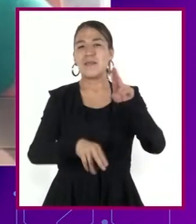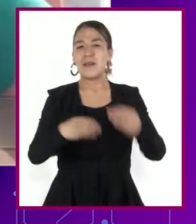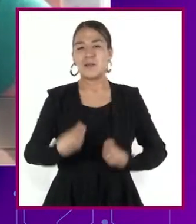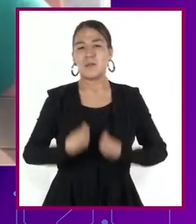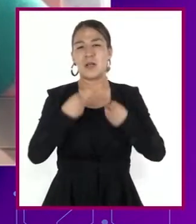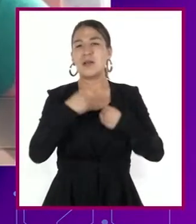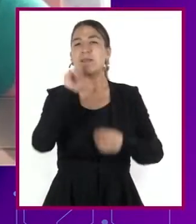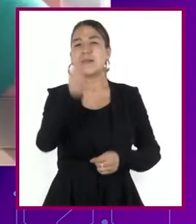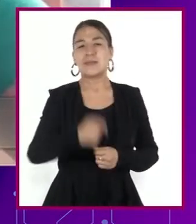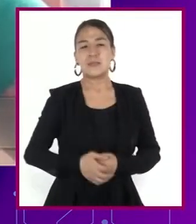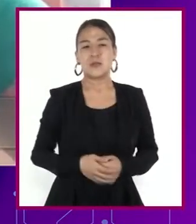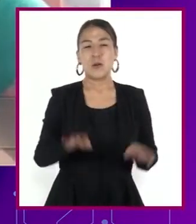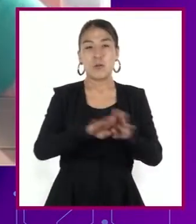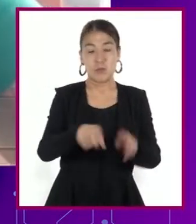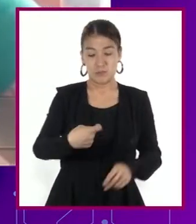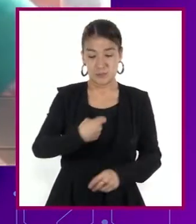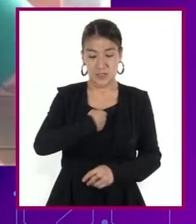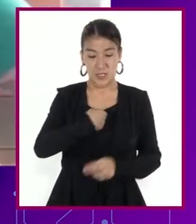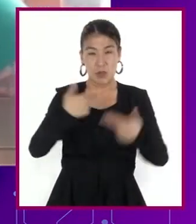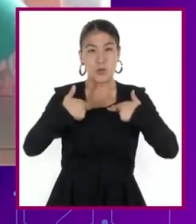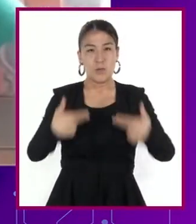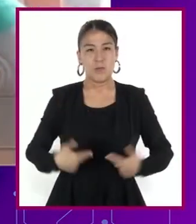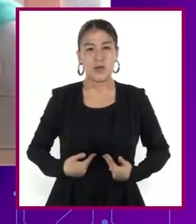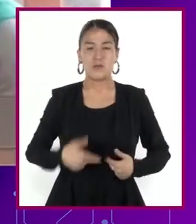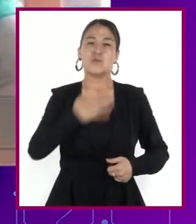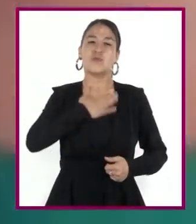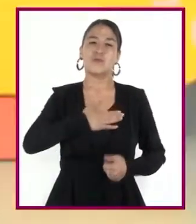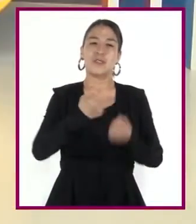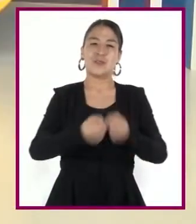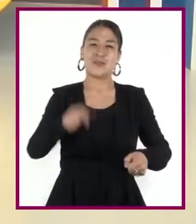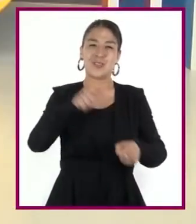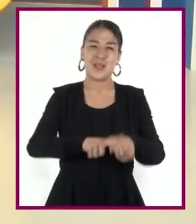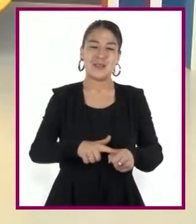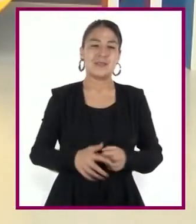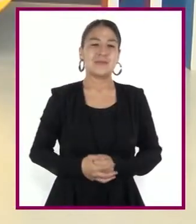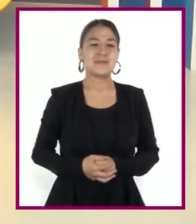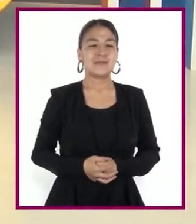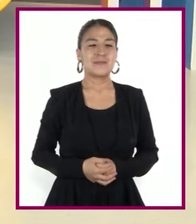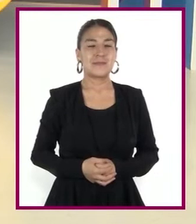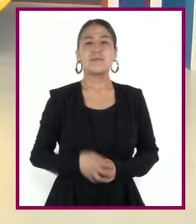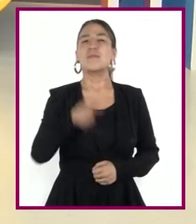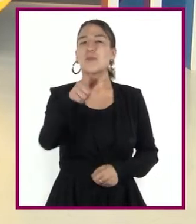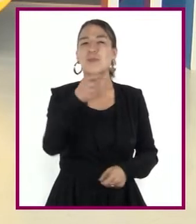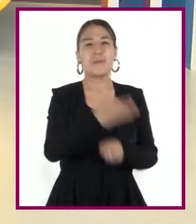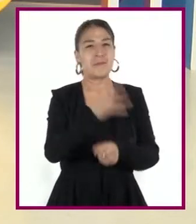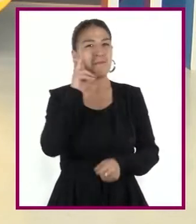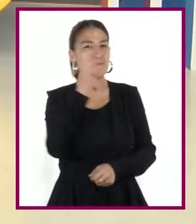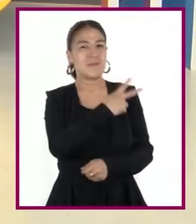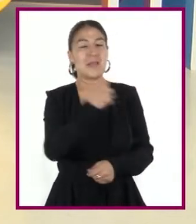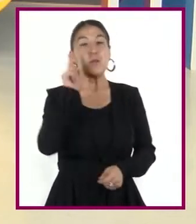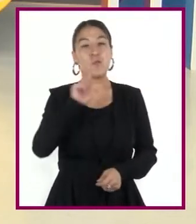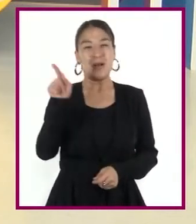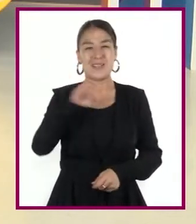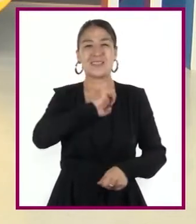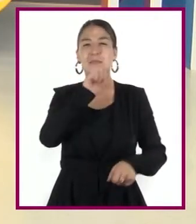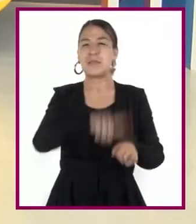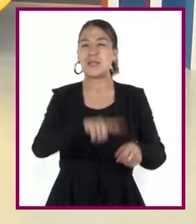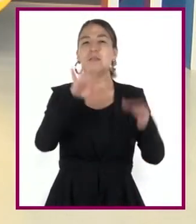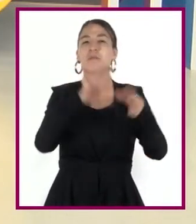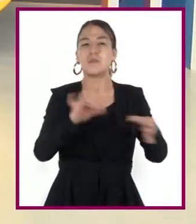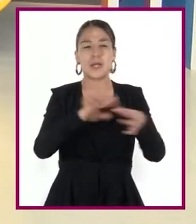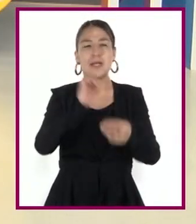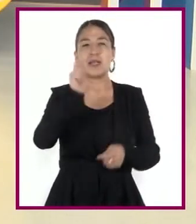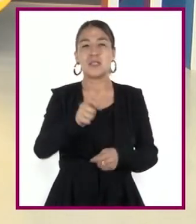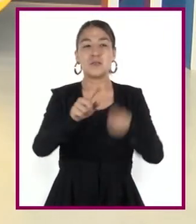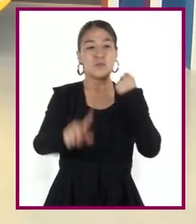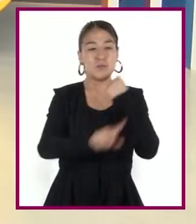en términos de dignidad humana y justicia social. ¿Qué les pareció? La especialista nos clarifica que